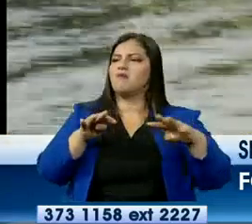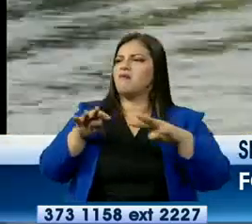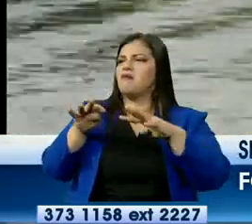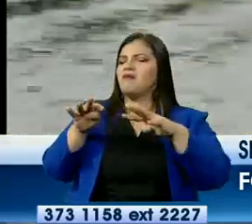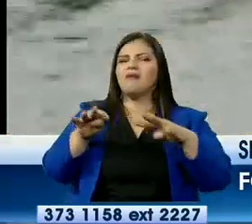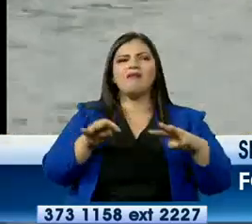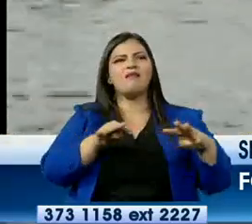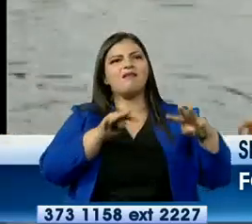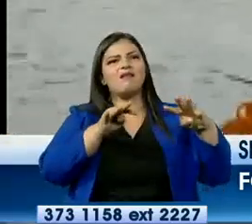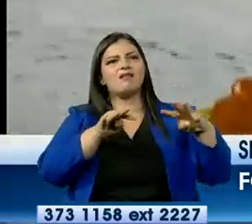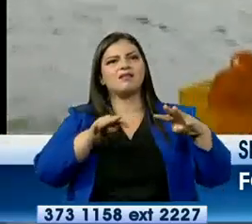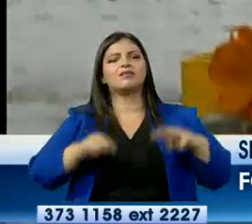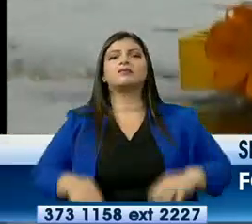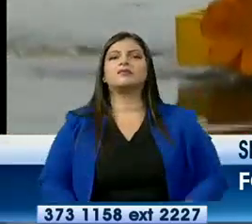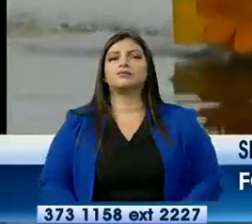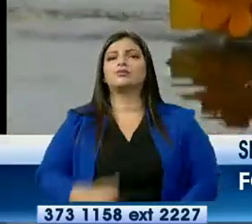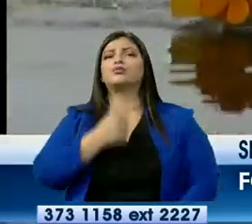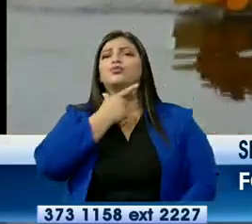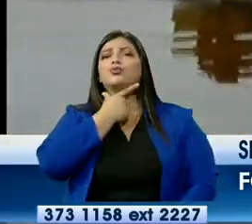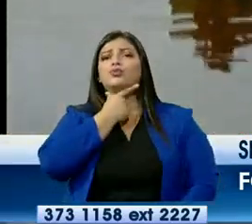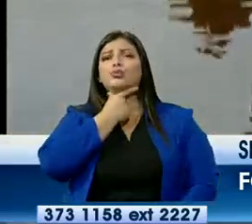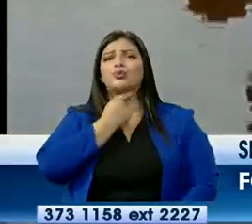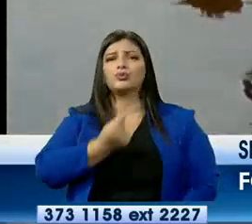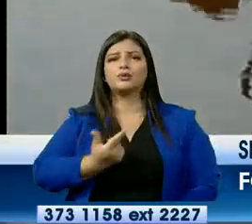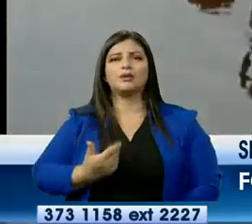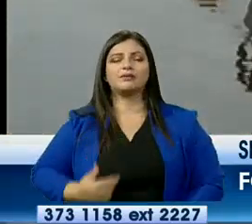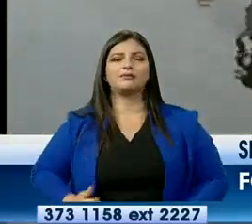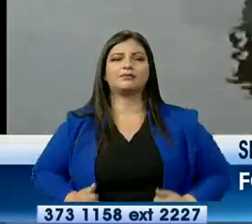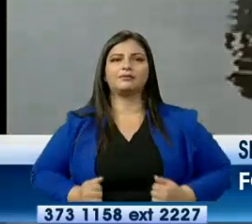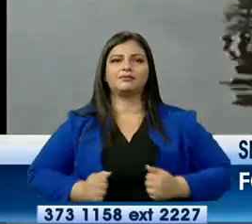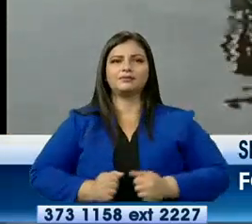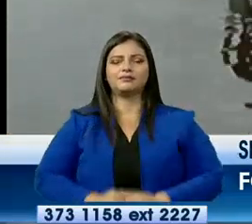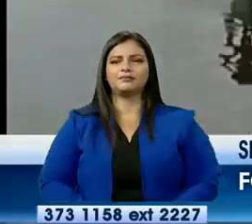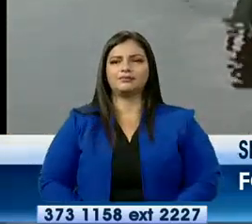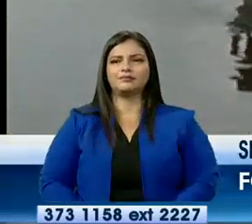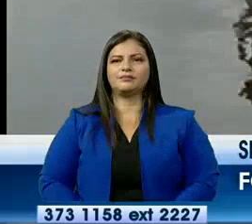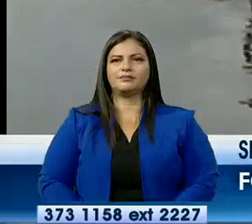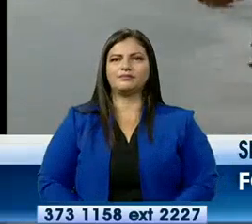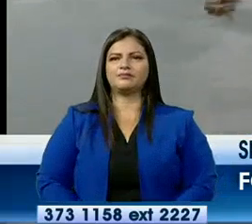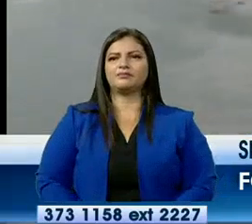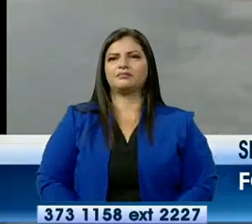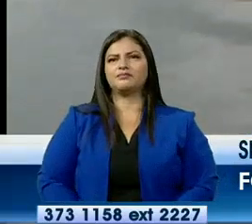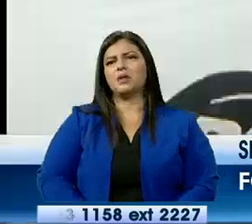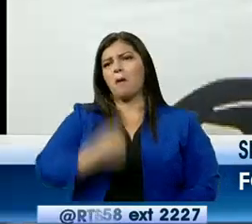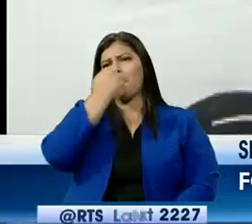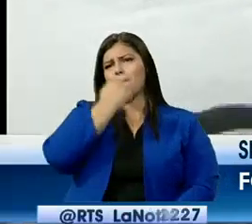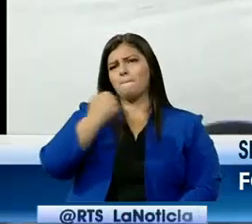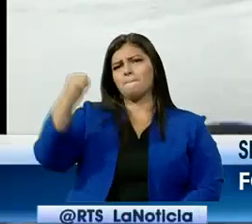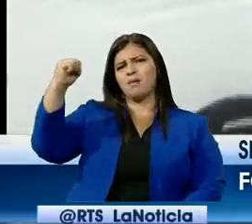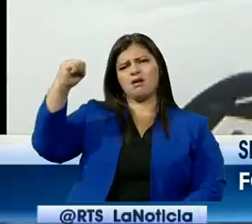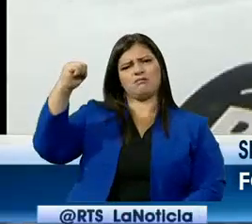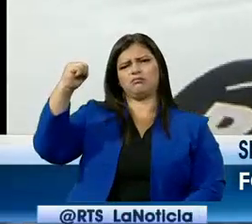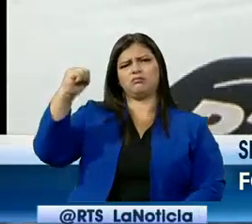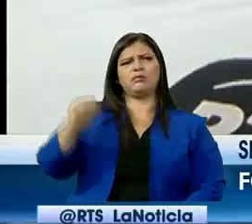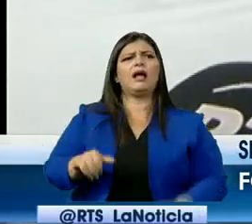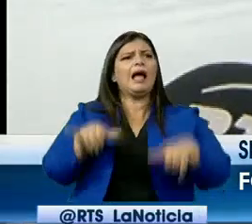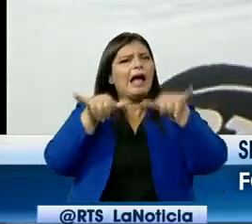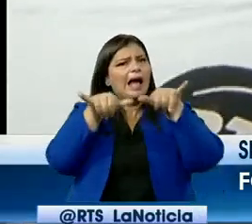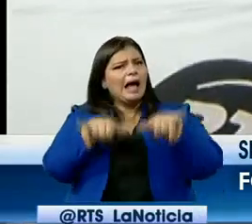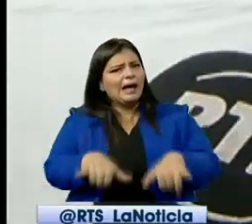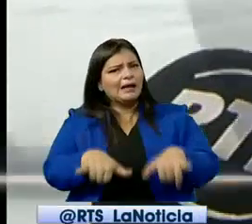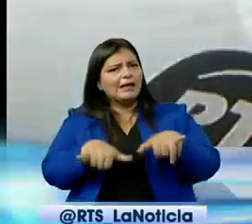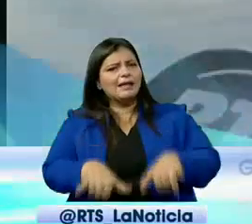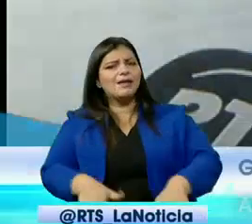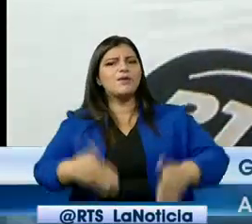para disfrutar el espectáculo. Hay algo tan lindo que nosotros no tenemos que salir de Guayaquil, de nuestra ciudad, para venirnos a divertir, porque aquí está